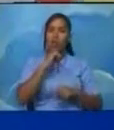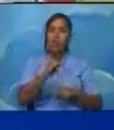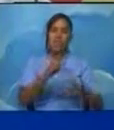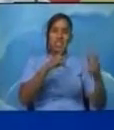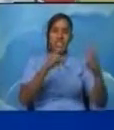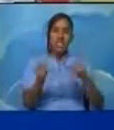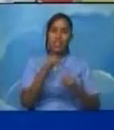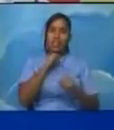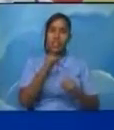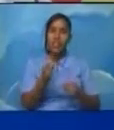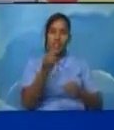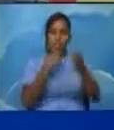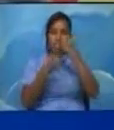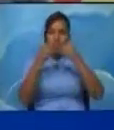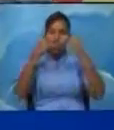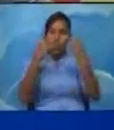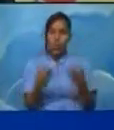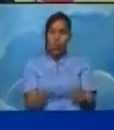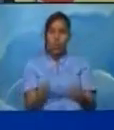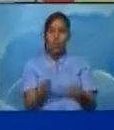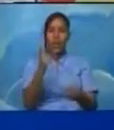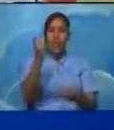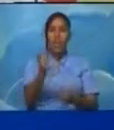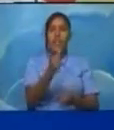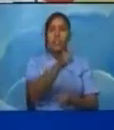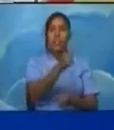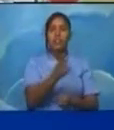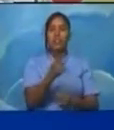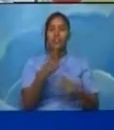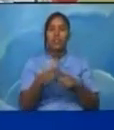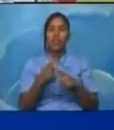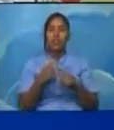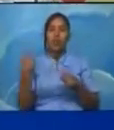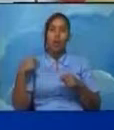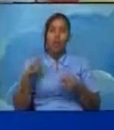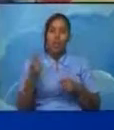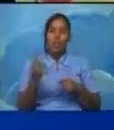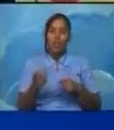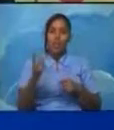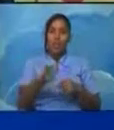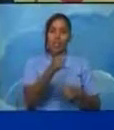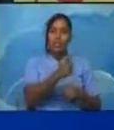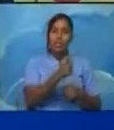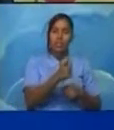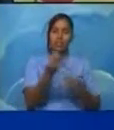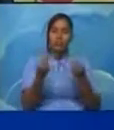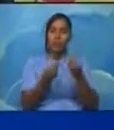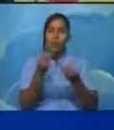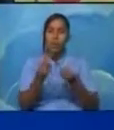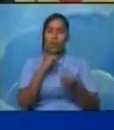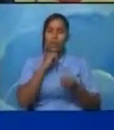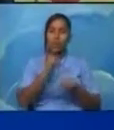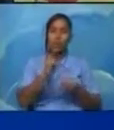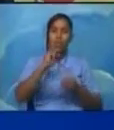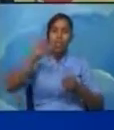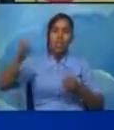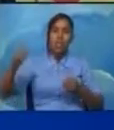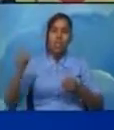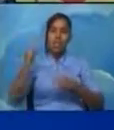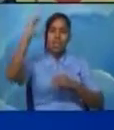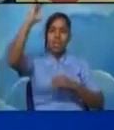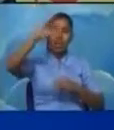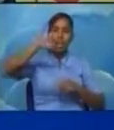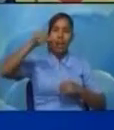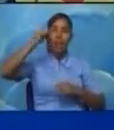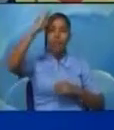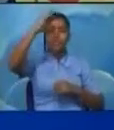se come la gente. Uy, si se los come, ¿cómo es que hay gentes allá? No, allá la gente son gigantes